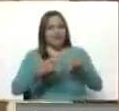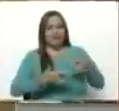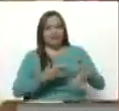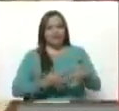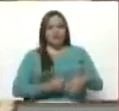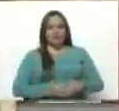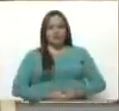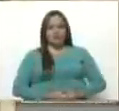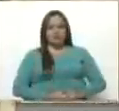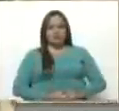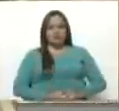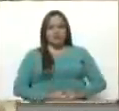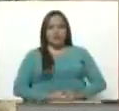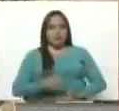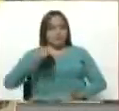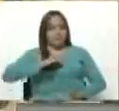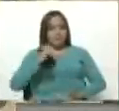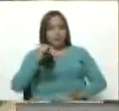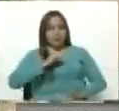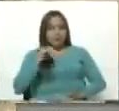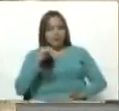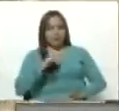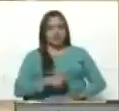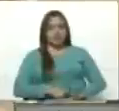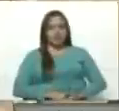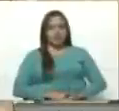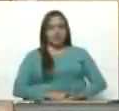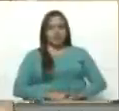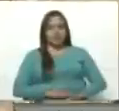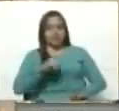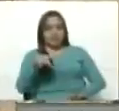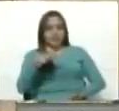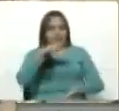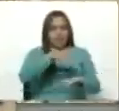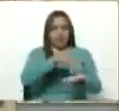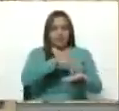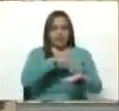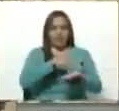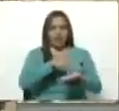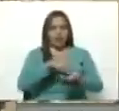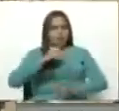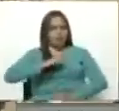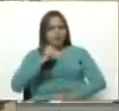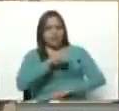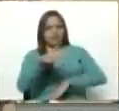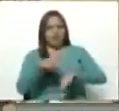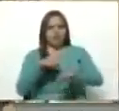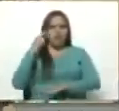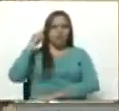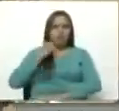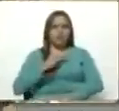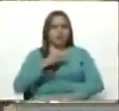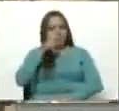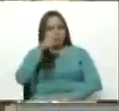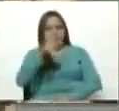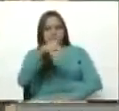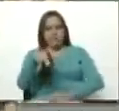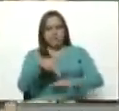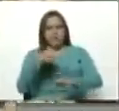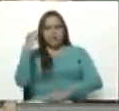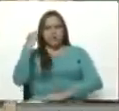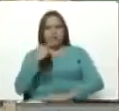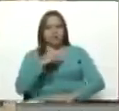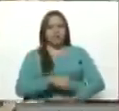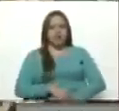operación policial y también con participación de la Policía Nacional Bolivariana y de la Guardia Nacional Bolivariana,